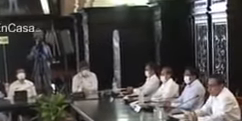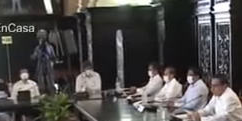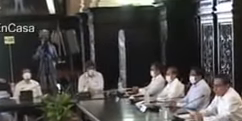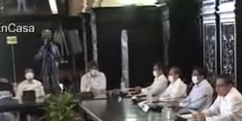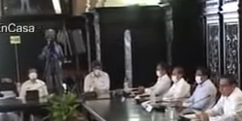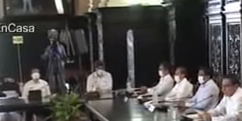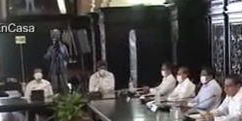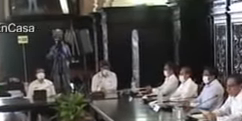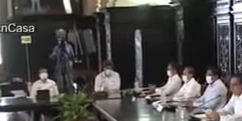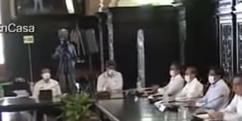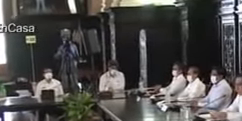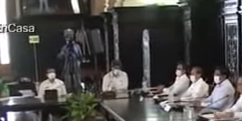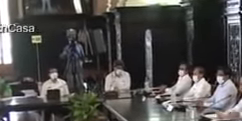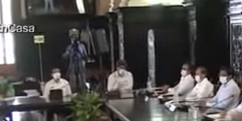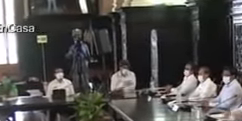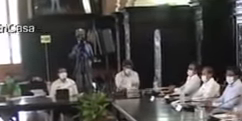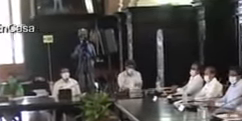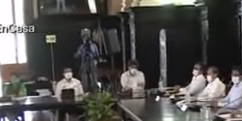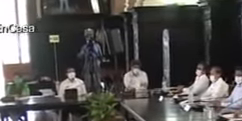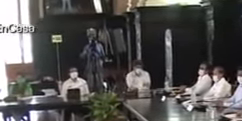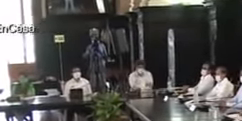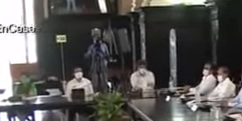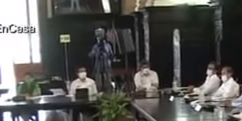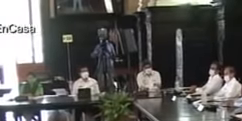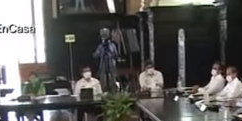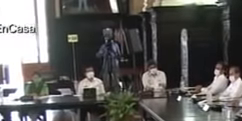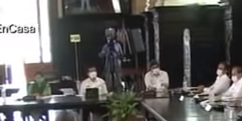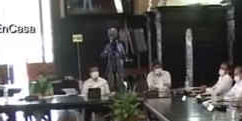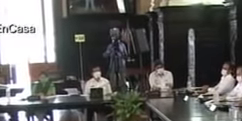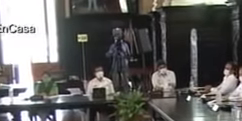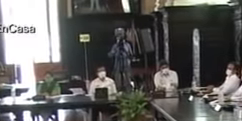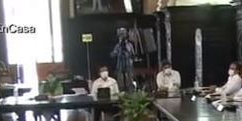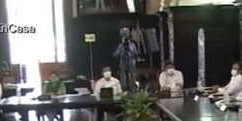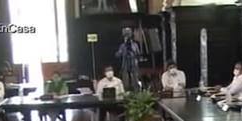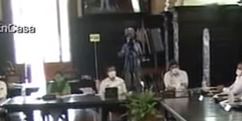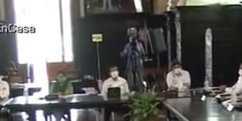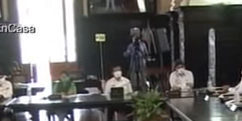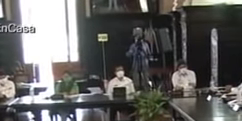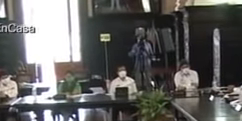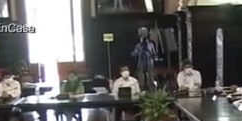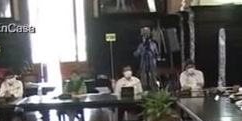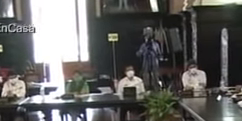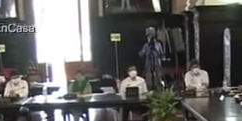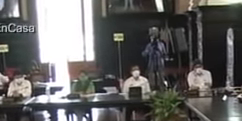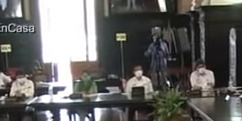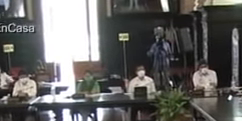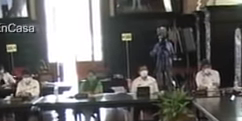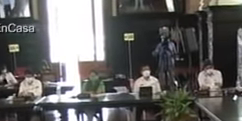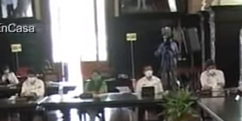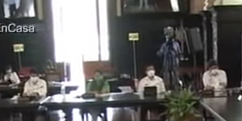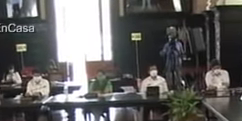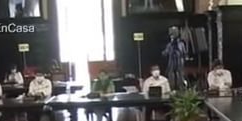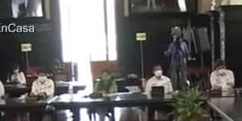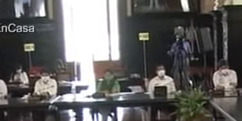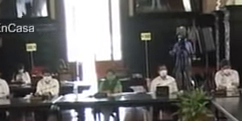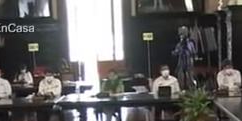un decreto supremo bastante importante, ¿no? Este se refiere a